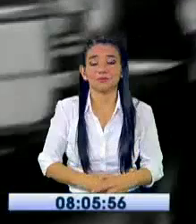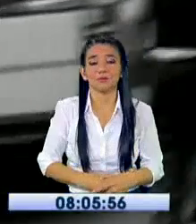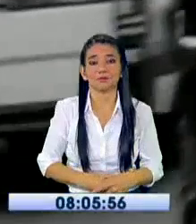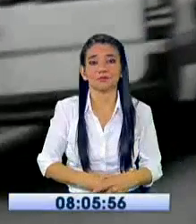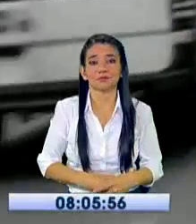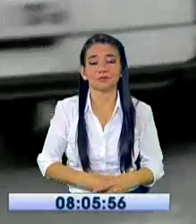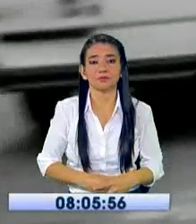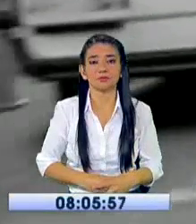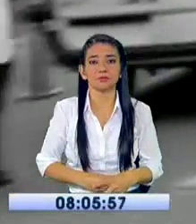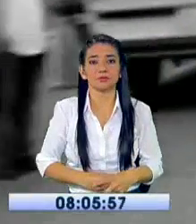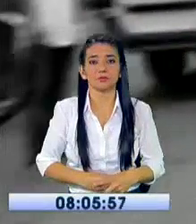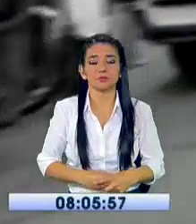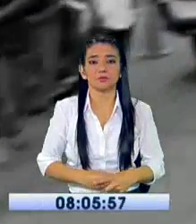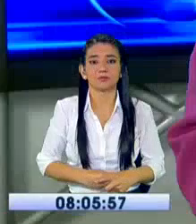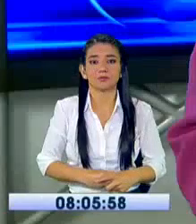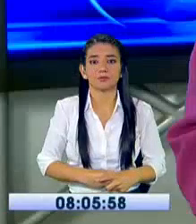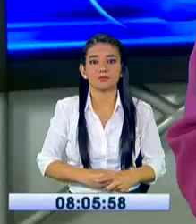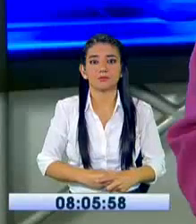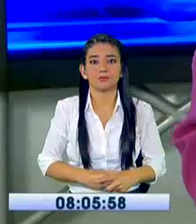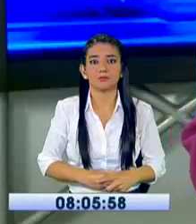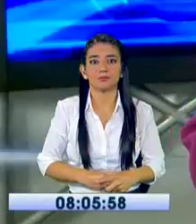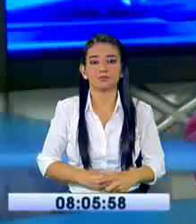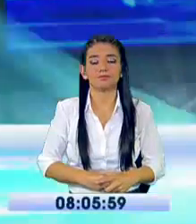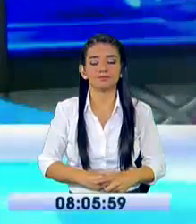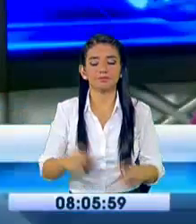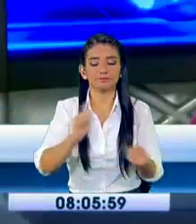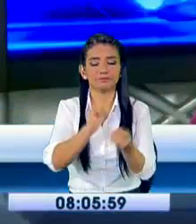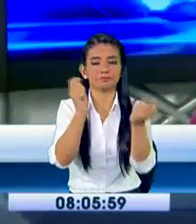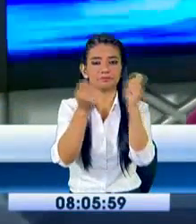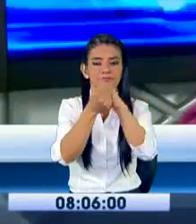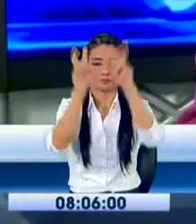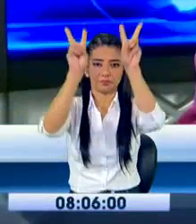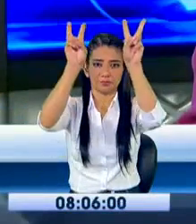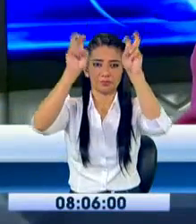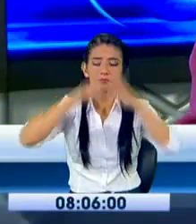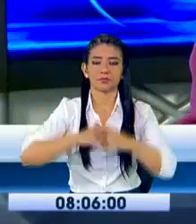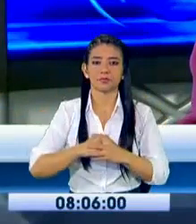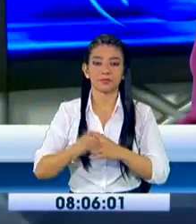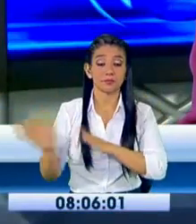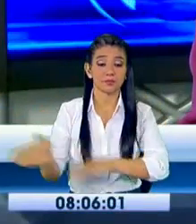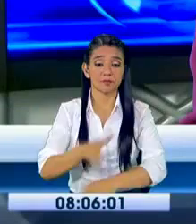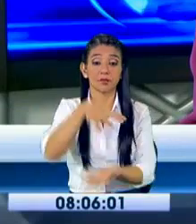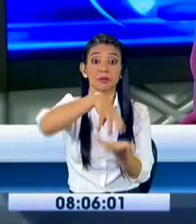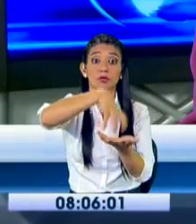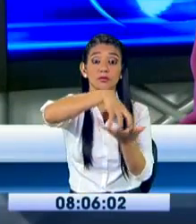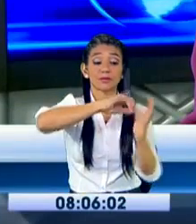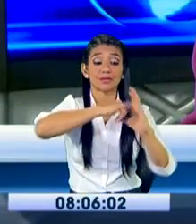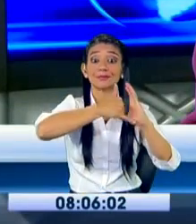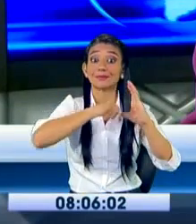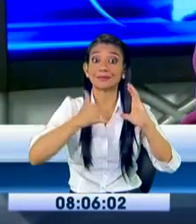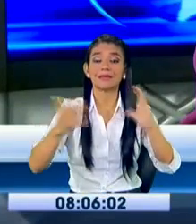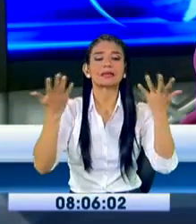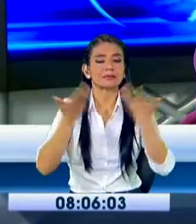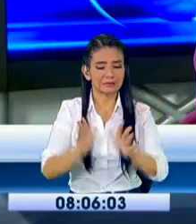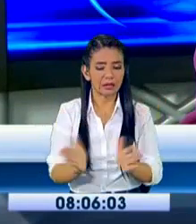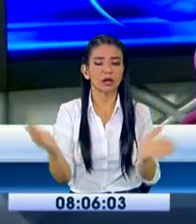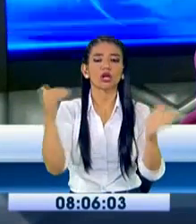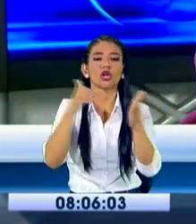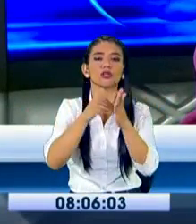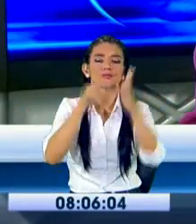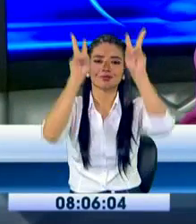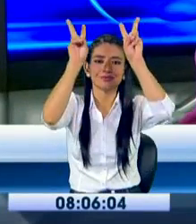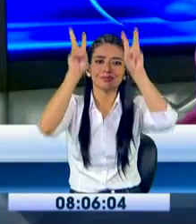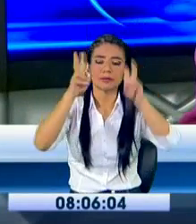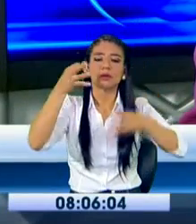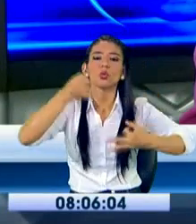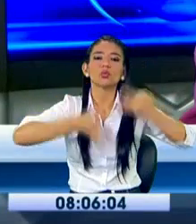entre mañana y el miércoles terminen de receptar todos los testimonios. Una semana decisiva es la que empezó en el caso